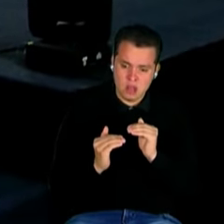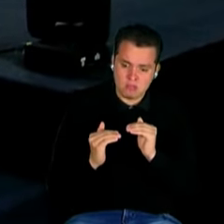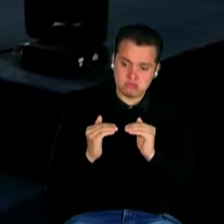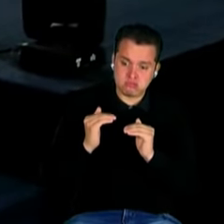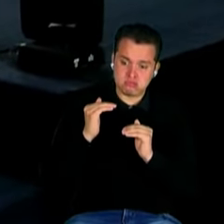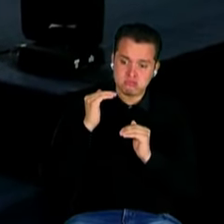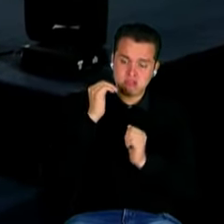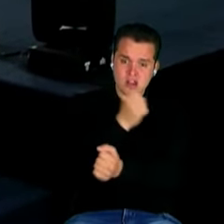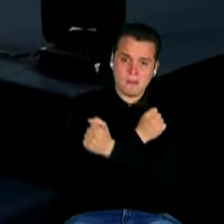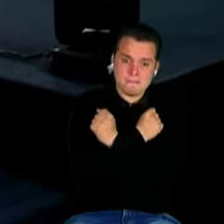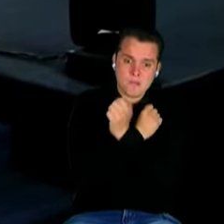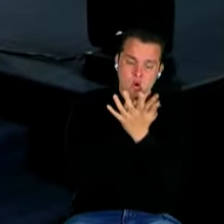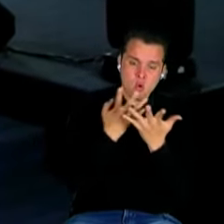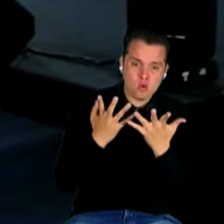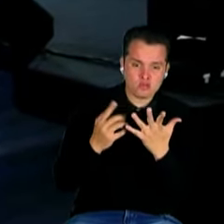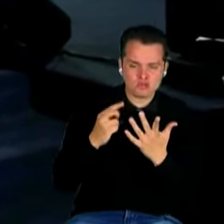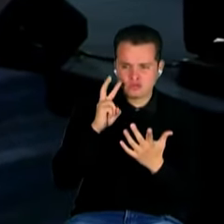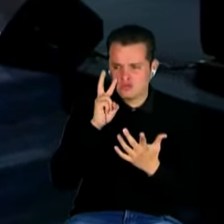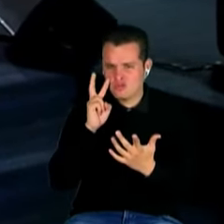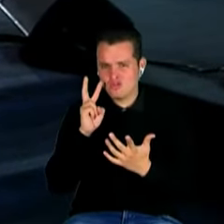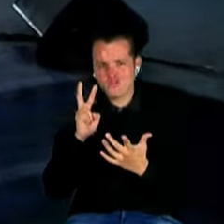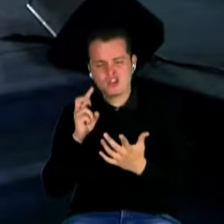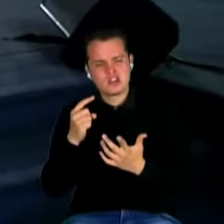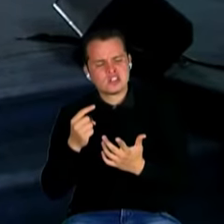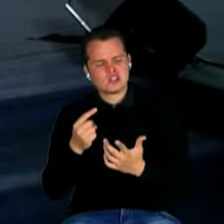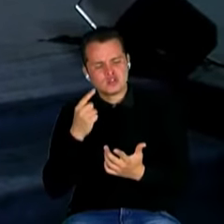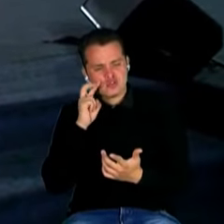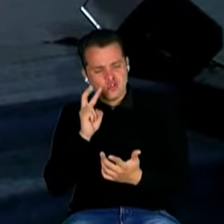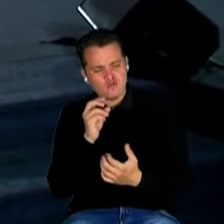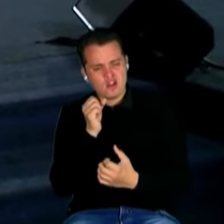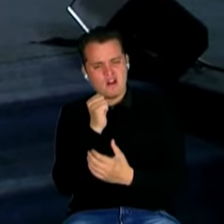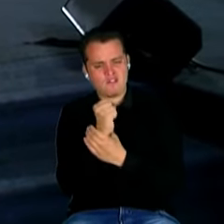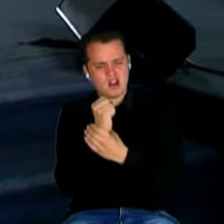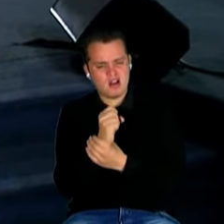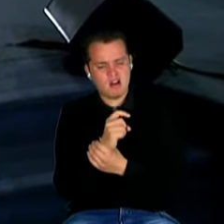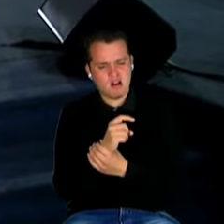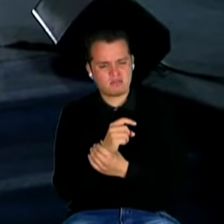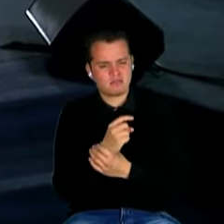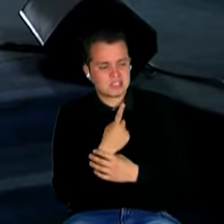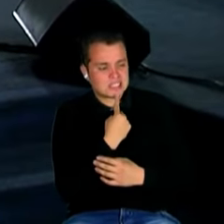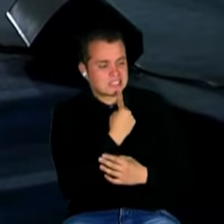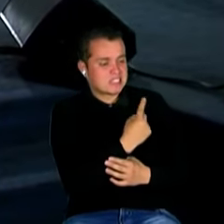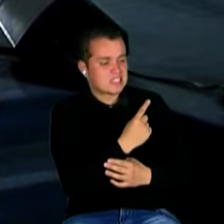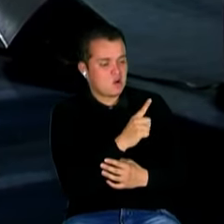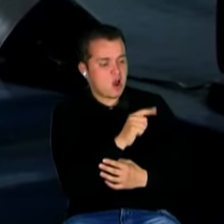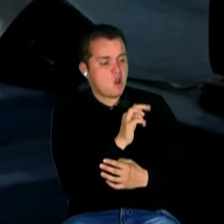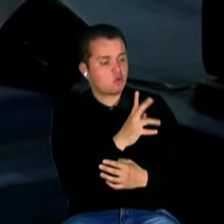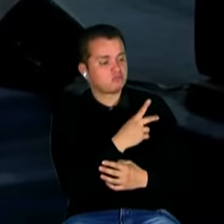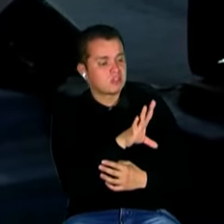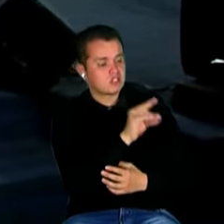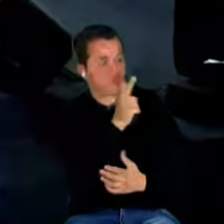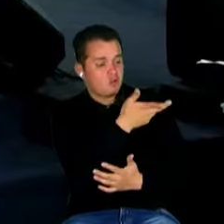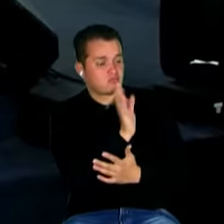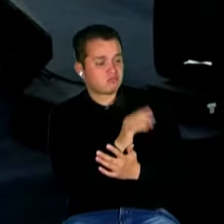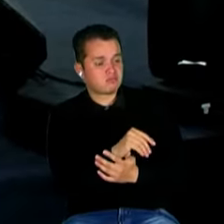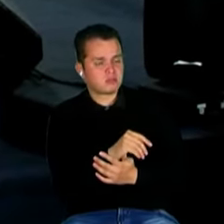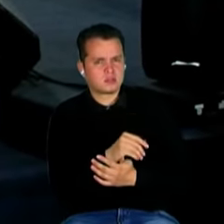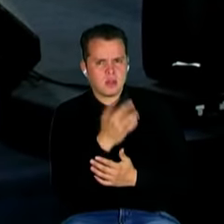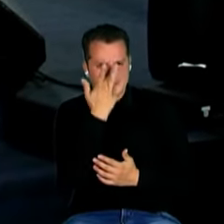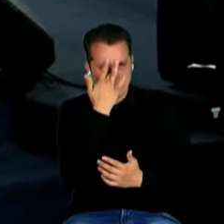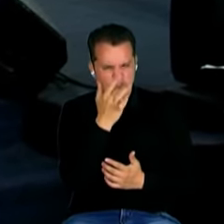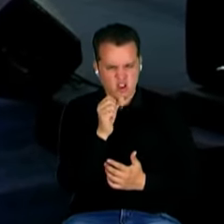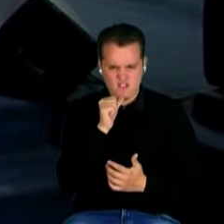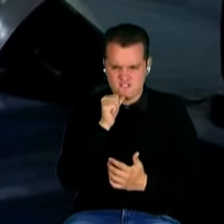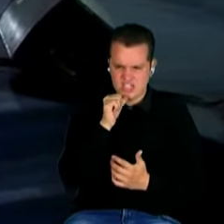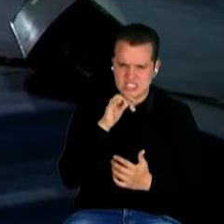amor. Yo veo en un Abraham que le dijo a Lot: mira, Lot, escoge lo que quieras. Y alguien le decía: ¿por qué eres bendecido?